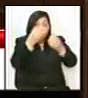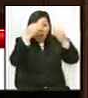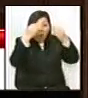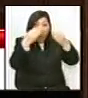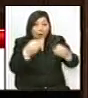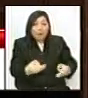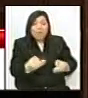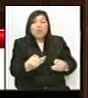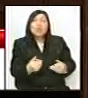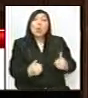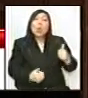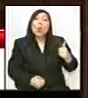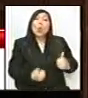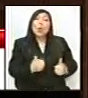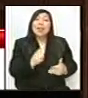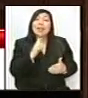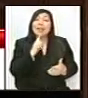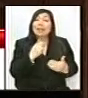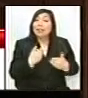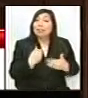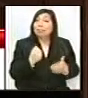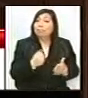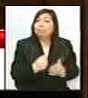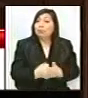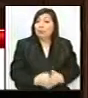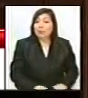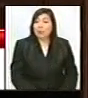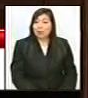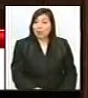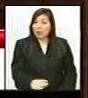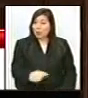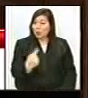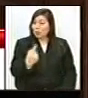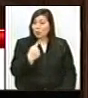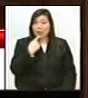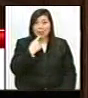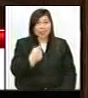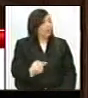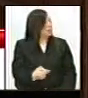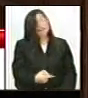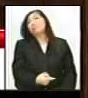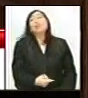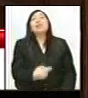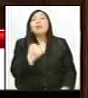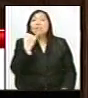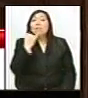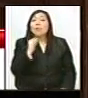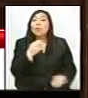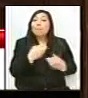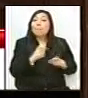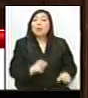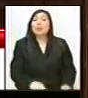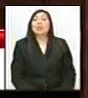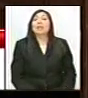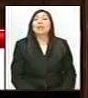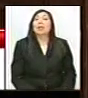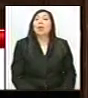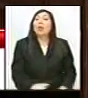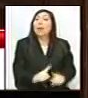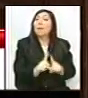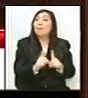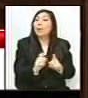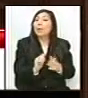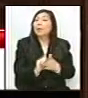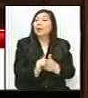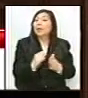oficial cuáles son los hechos que se le imputan, no solo deducirlos de la información pública o de las preguntas